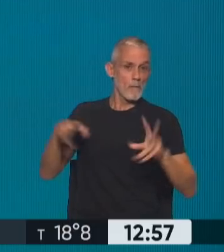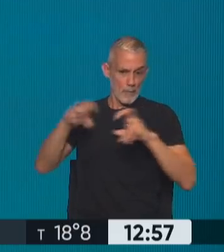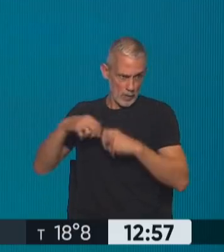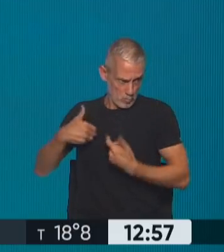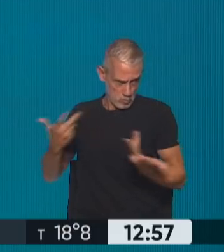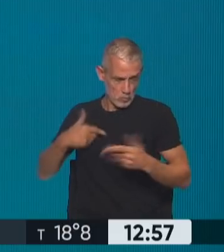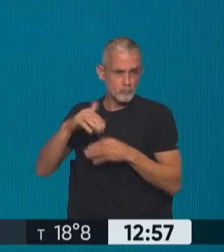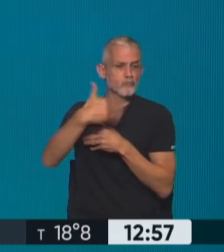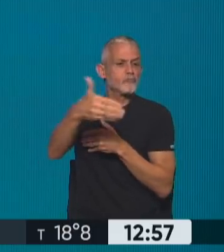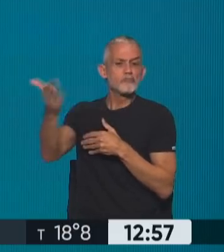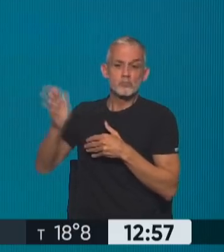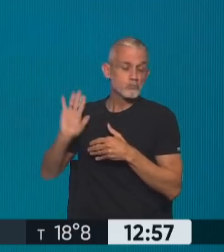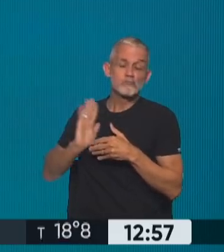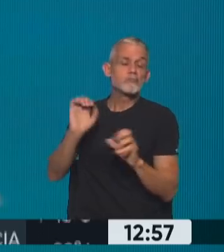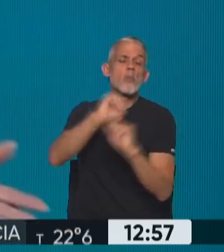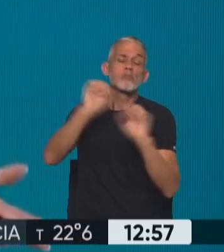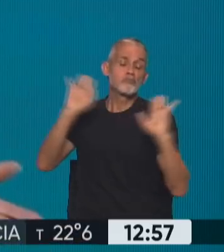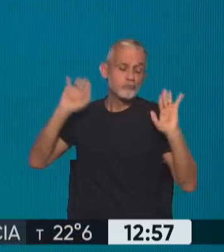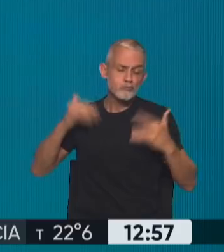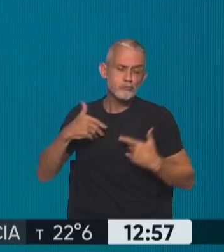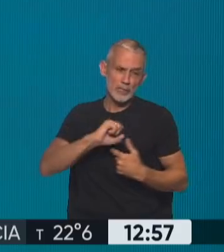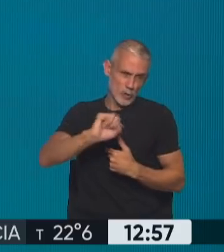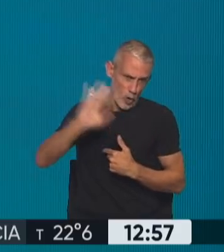los demás que revienten. Bueno, miren,